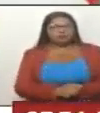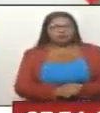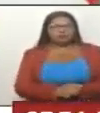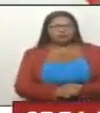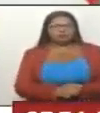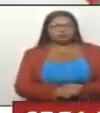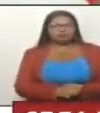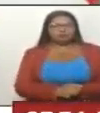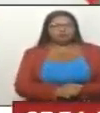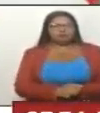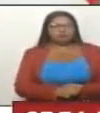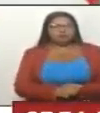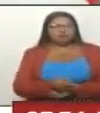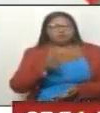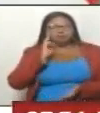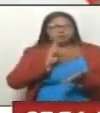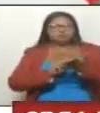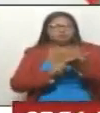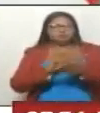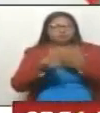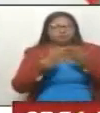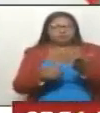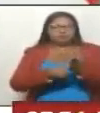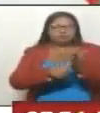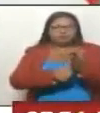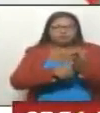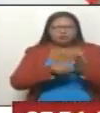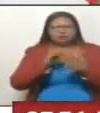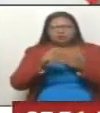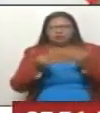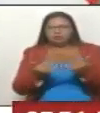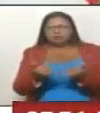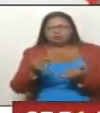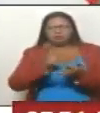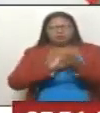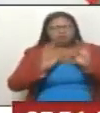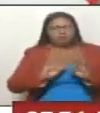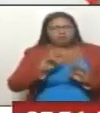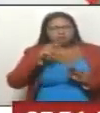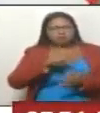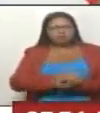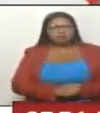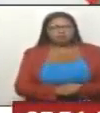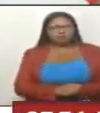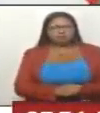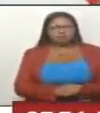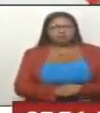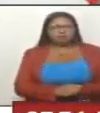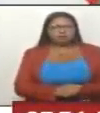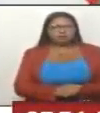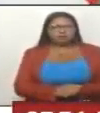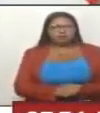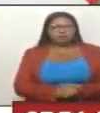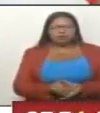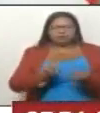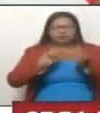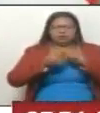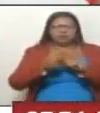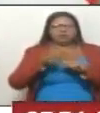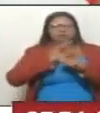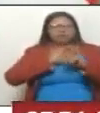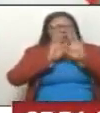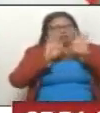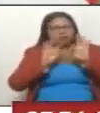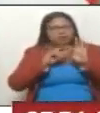verdad es que la cédula de identidad del cambio profundo de la misma